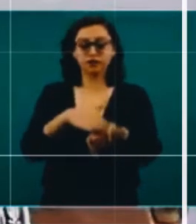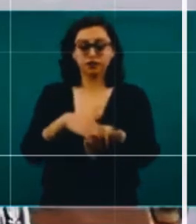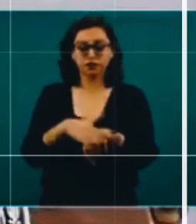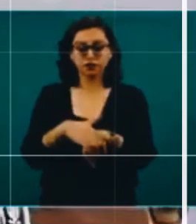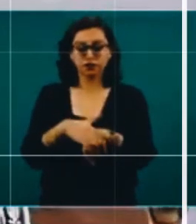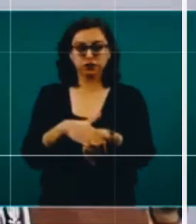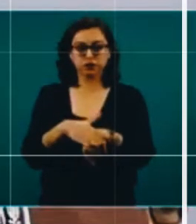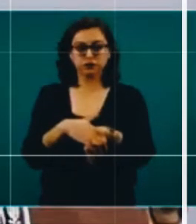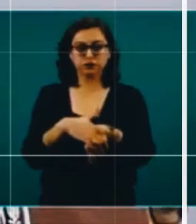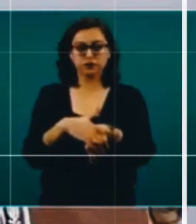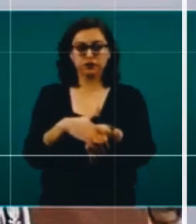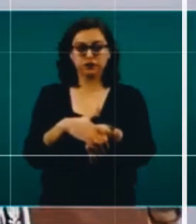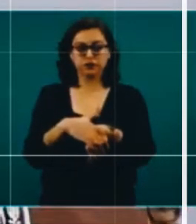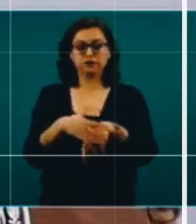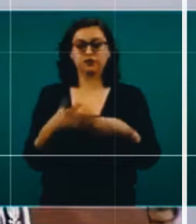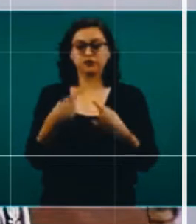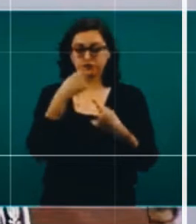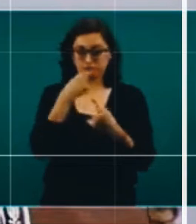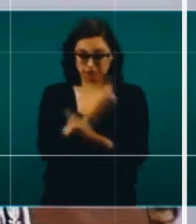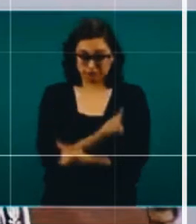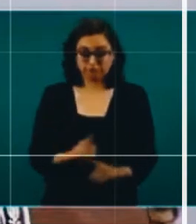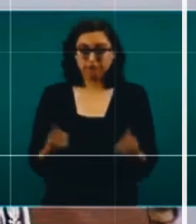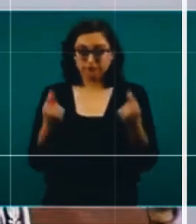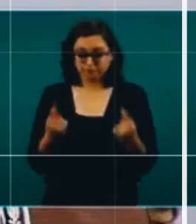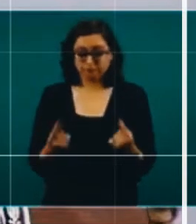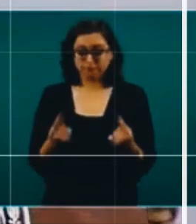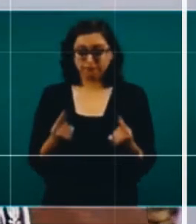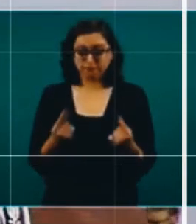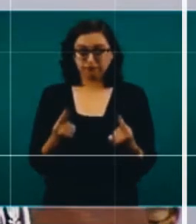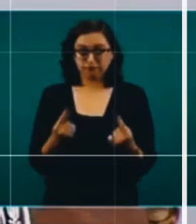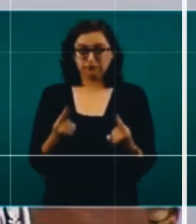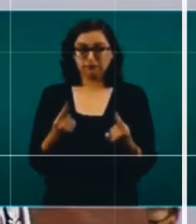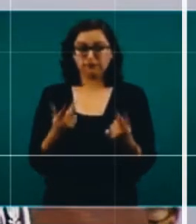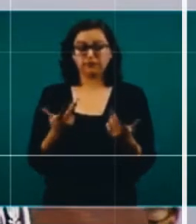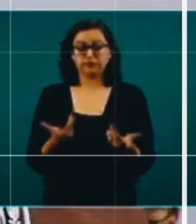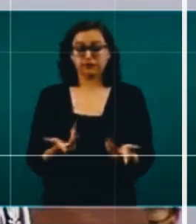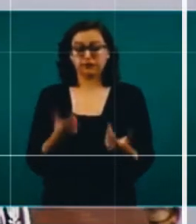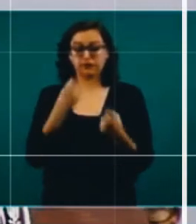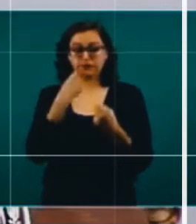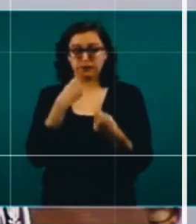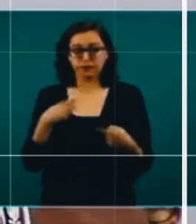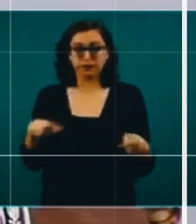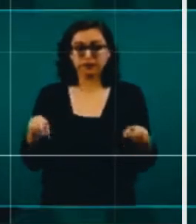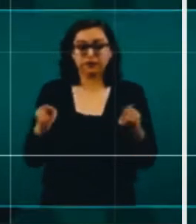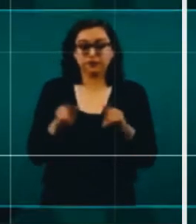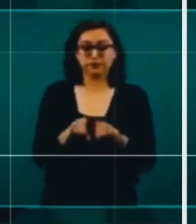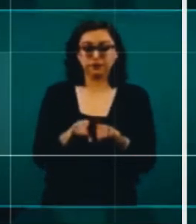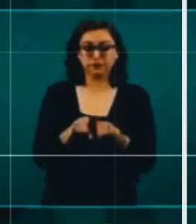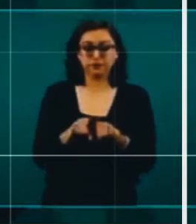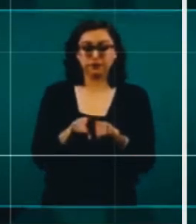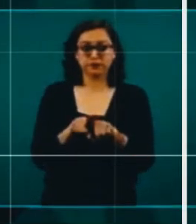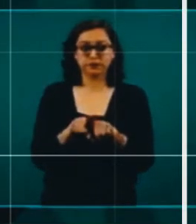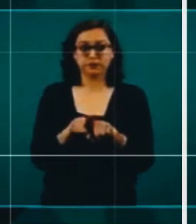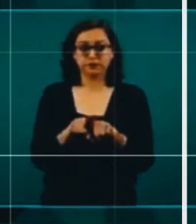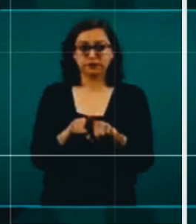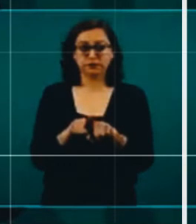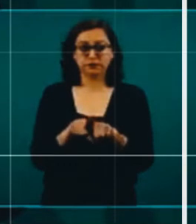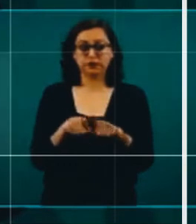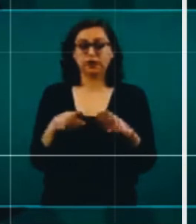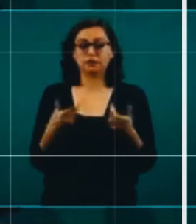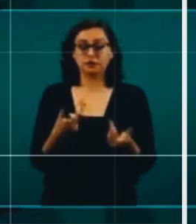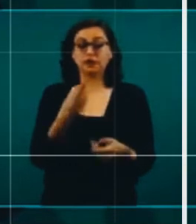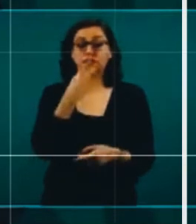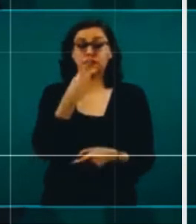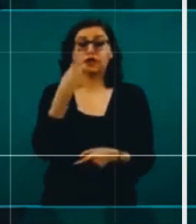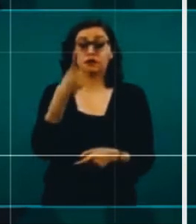niños, y también les mando a decir que no hay que hacer